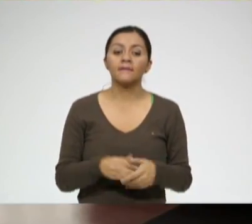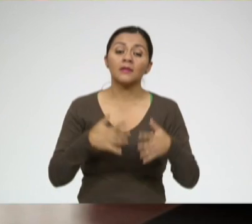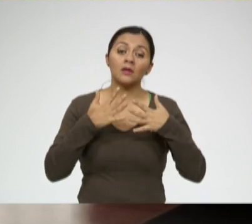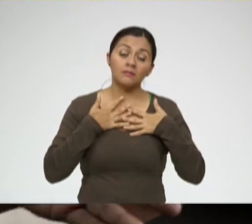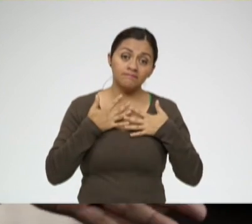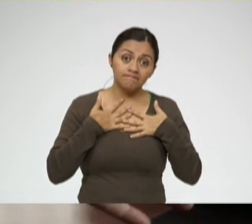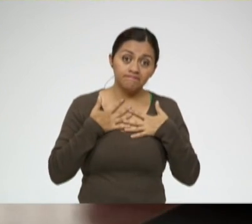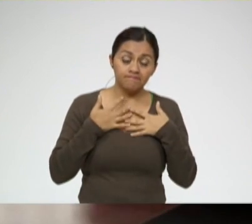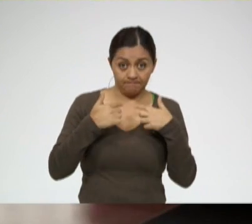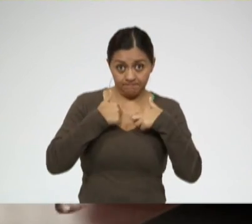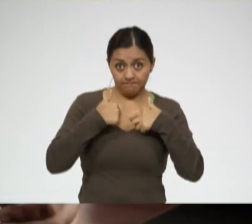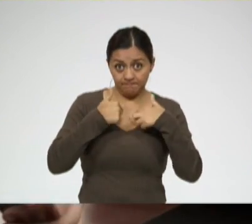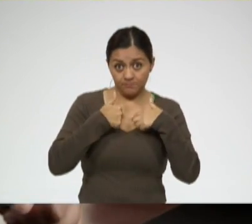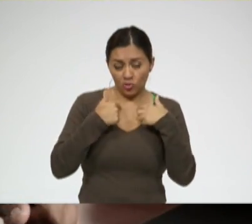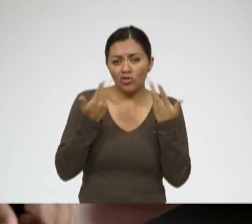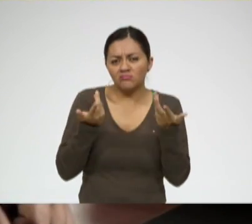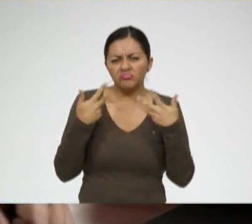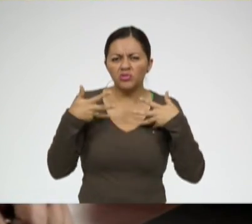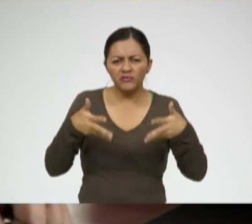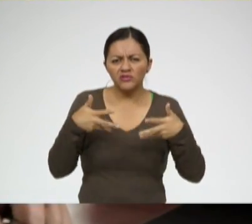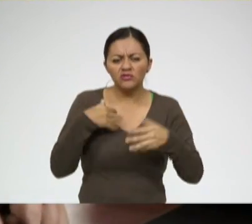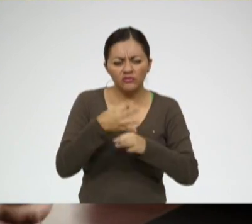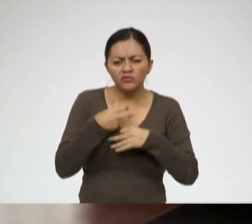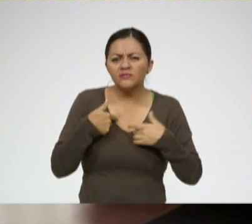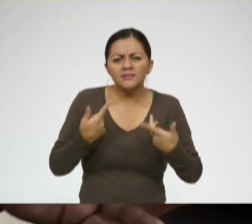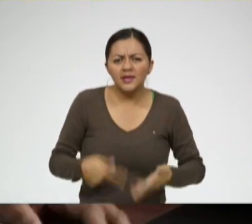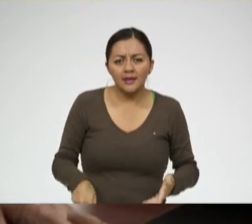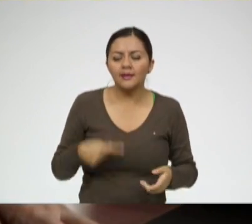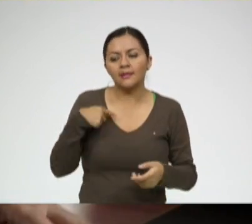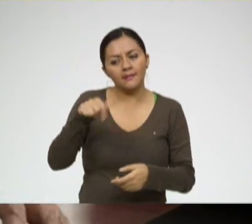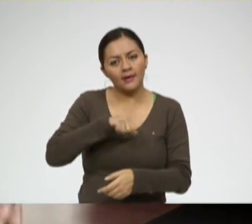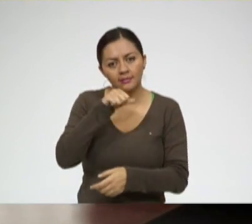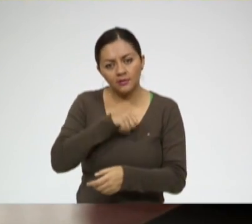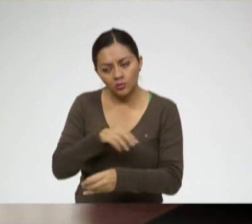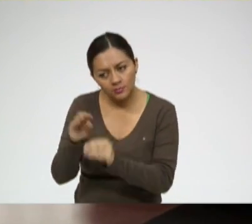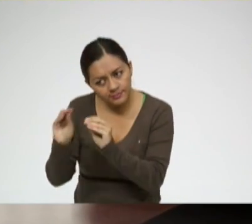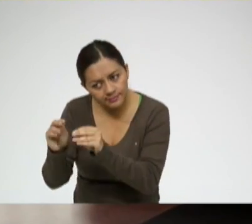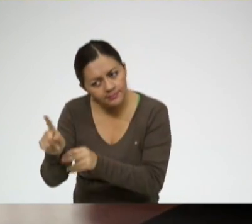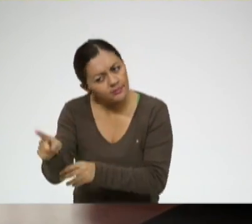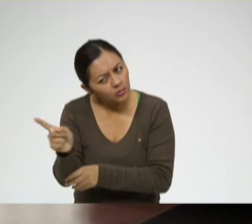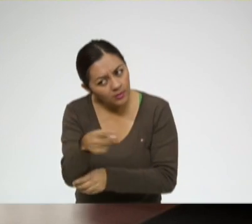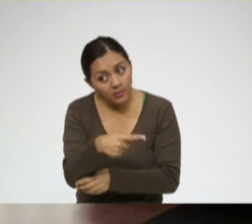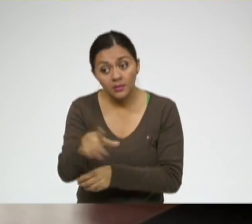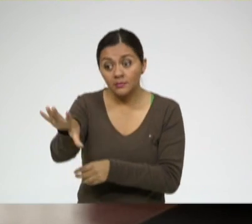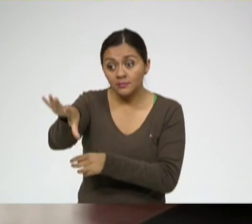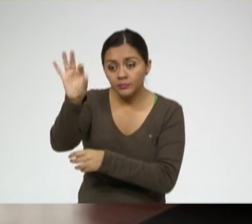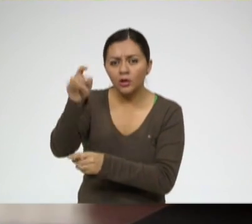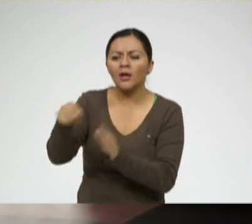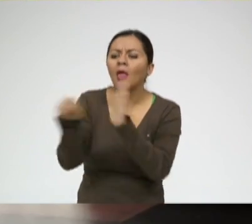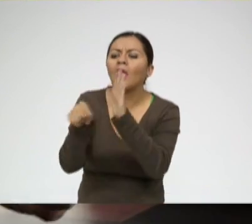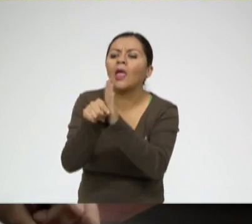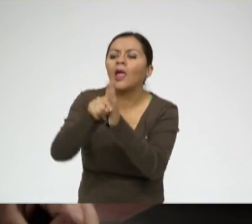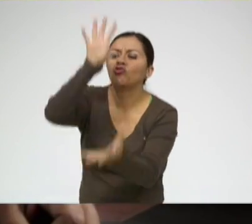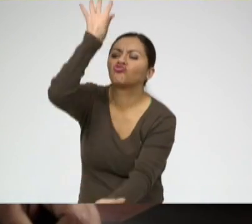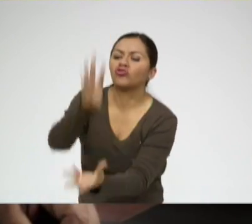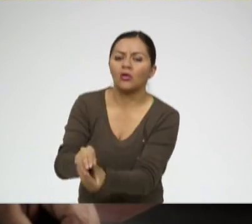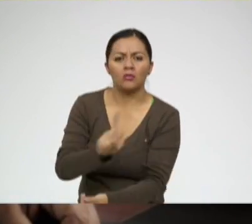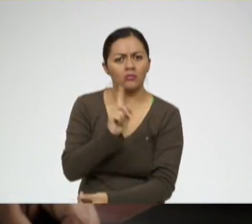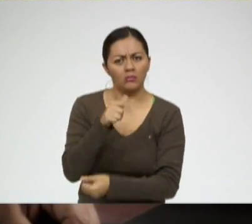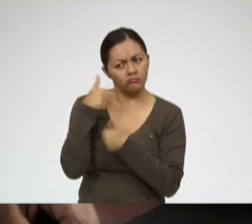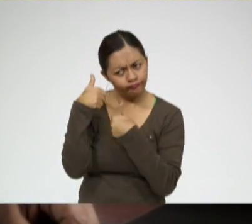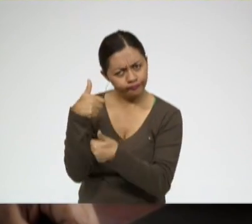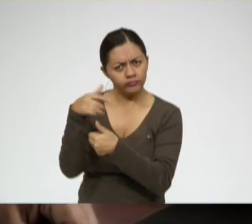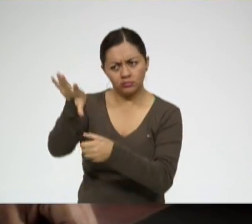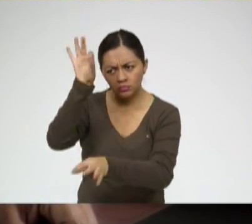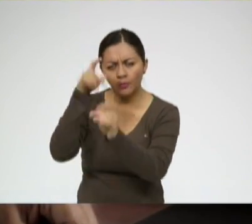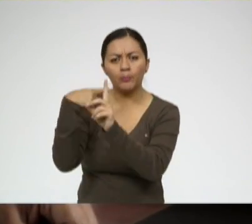diferentes circunstancias que los chicos cambien esa actitud y se rescate lo bueno que ellos tienen, porque todos los chicos, nuestros chicos son muy buenos.